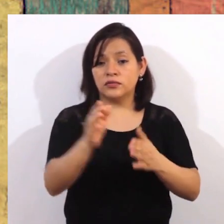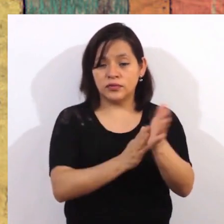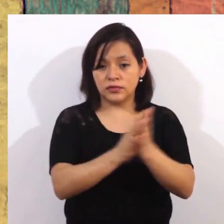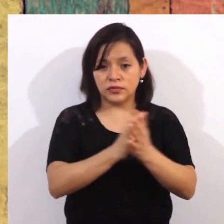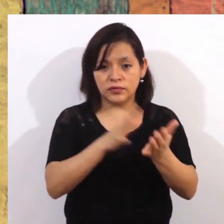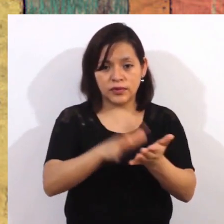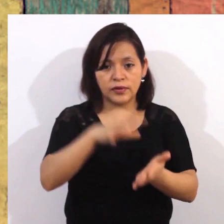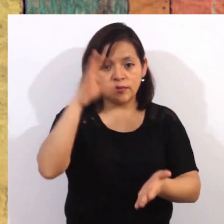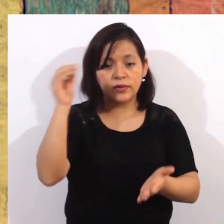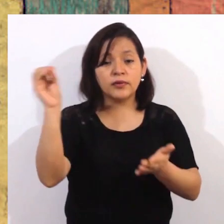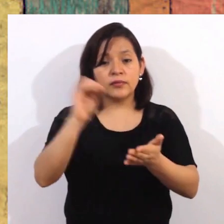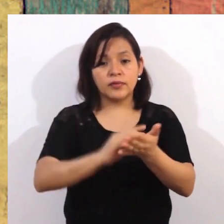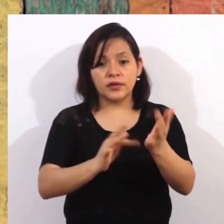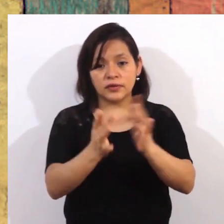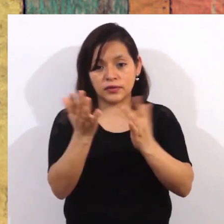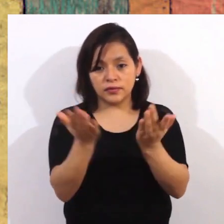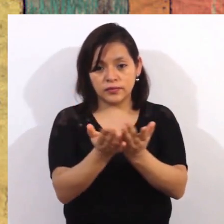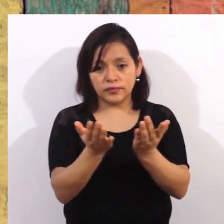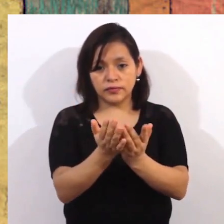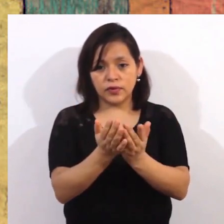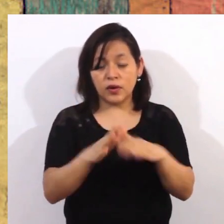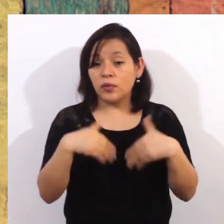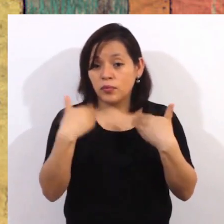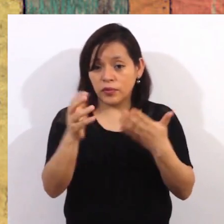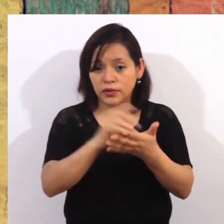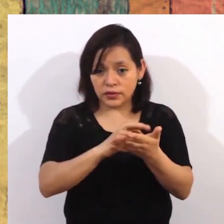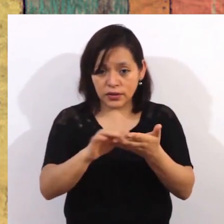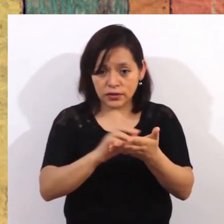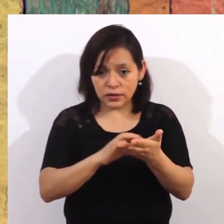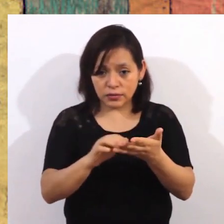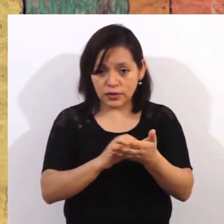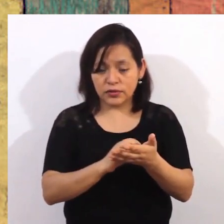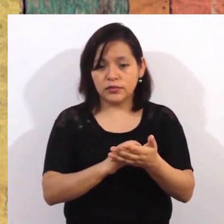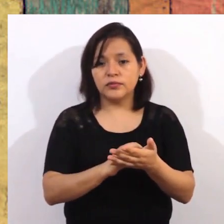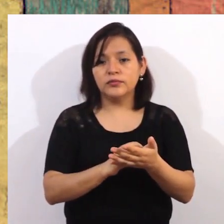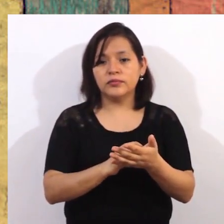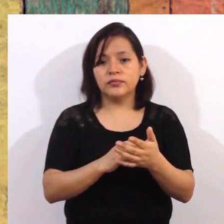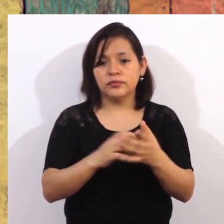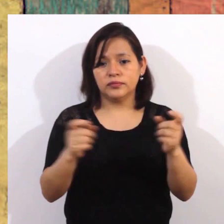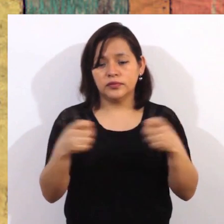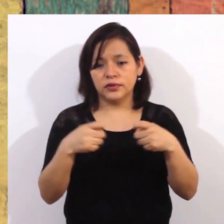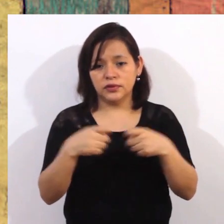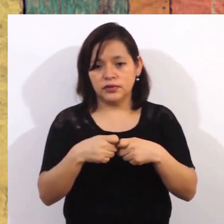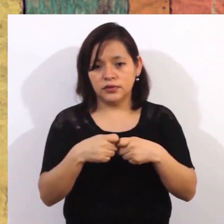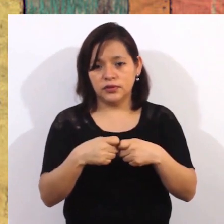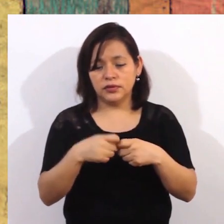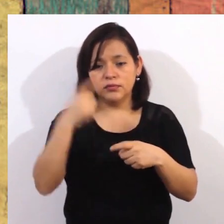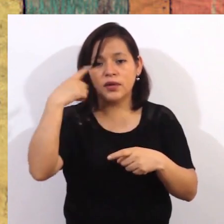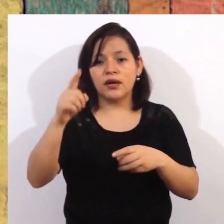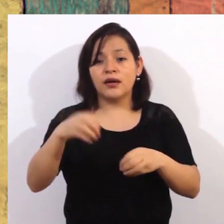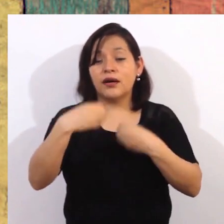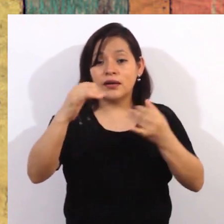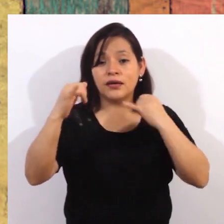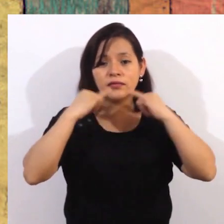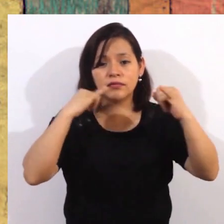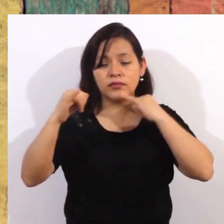Si deseas aprender más de la Biblia, escríbenos un mensaje a cualquiera de nuestras distintas redes sociales y te